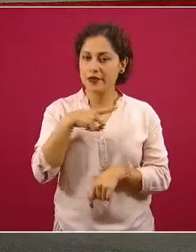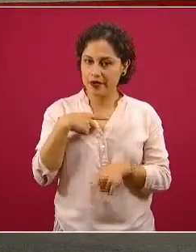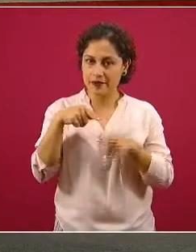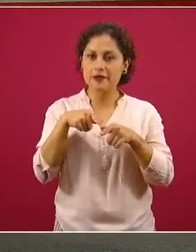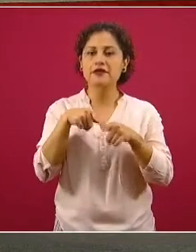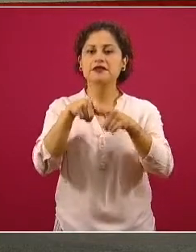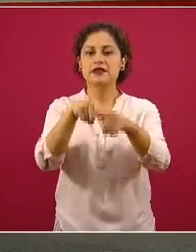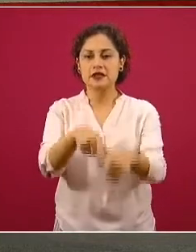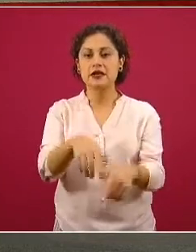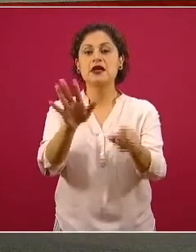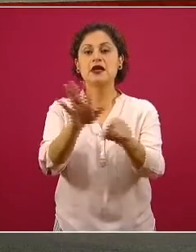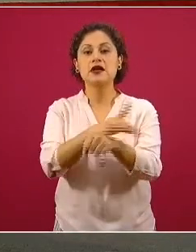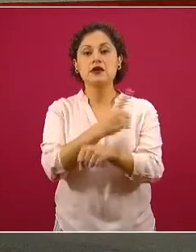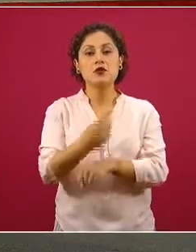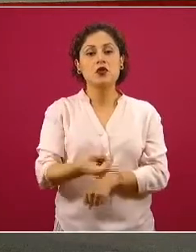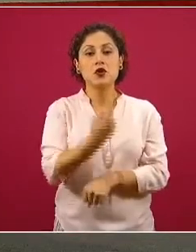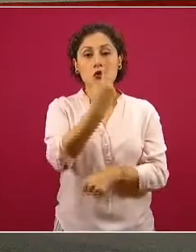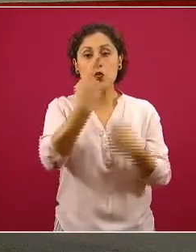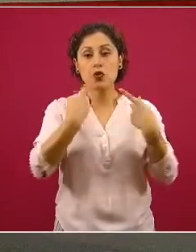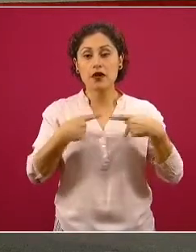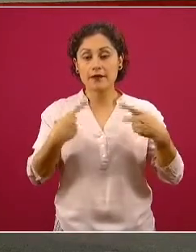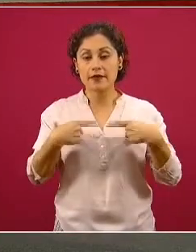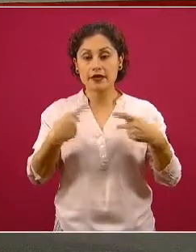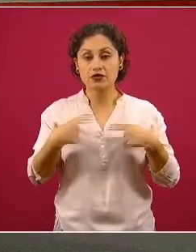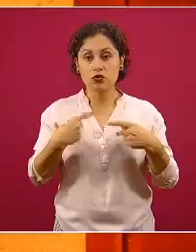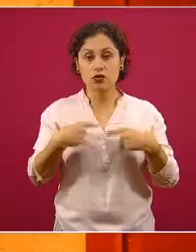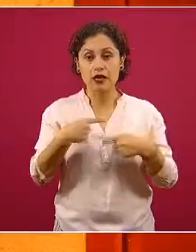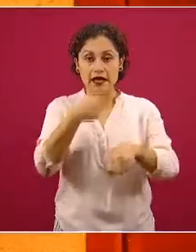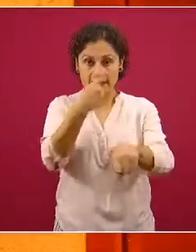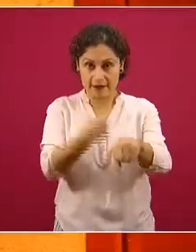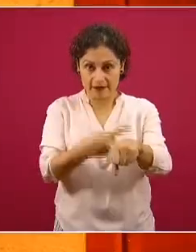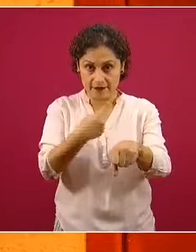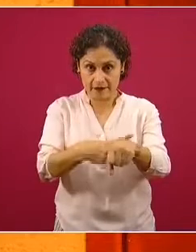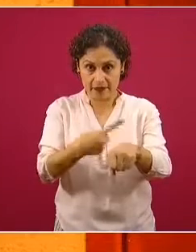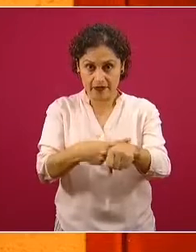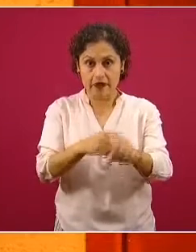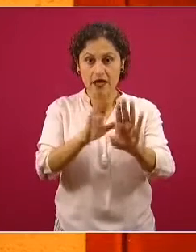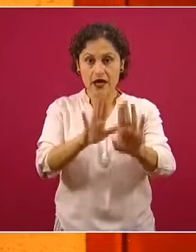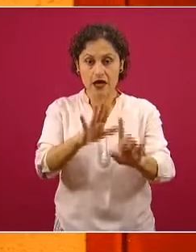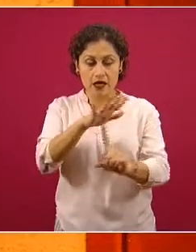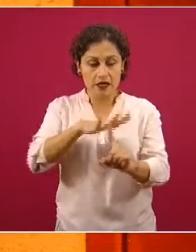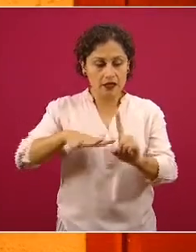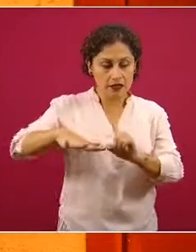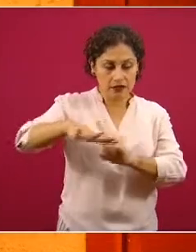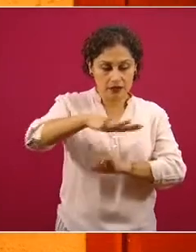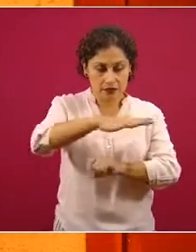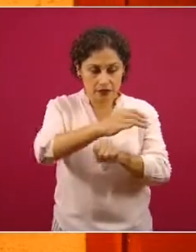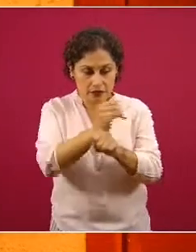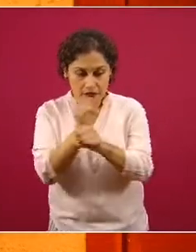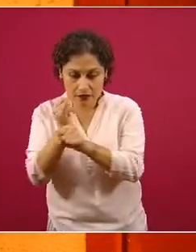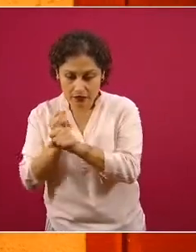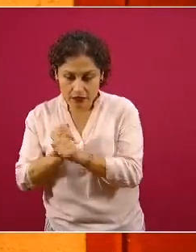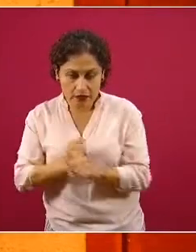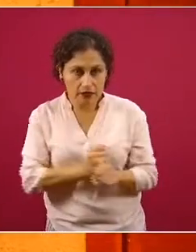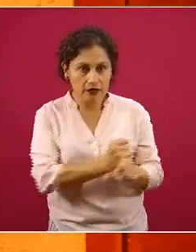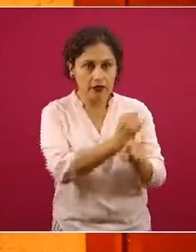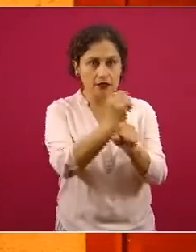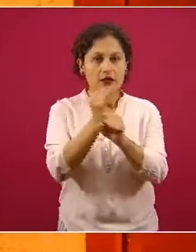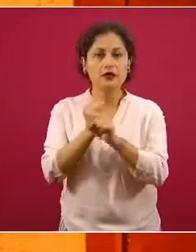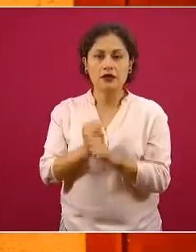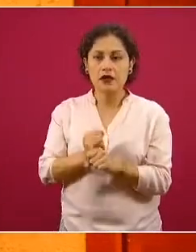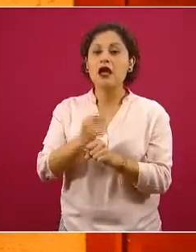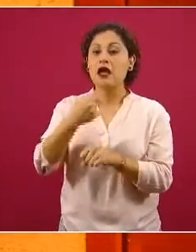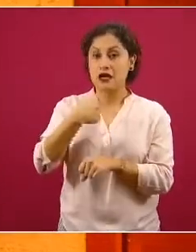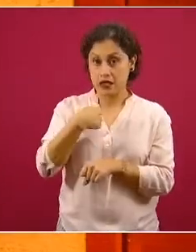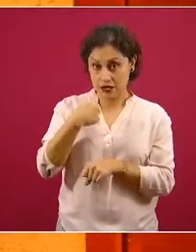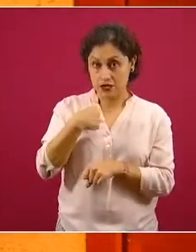las relaciones de una persona en forma local, y precisamente lo ilustro porque ustedes fueron parte, algunas de ustedes, de ese